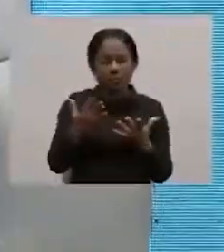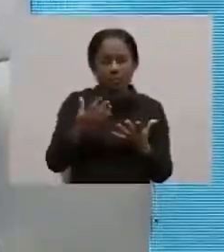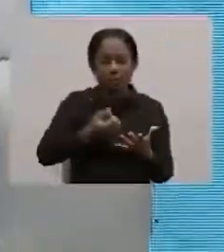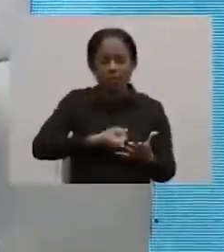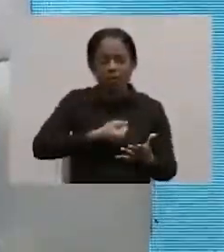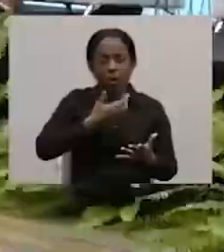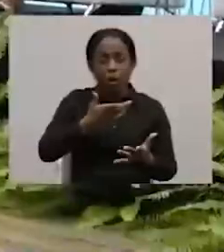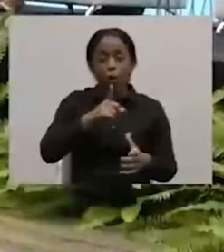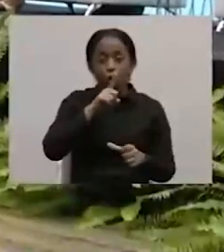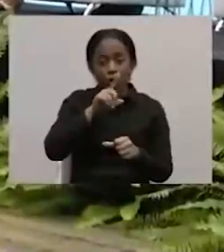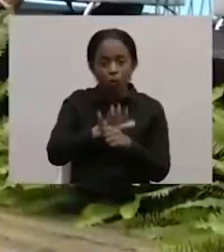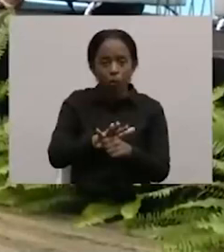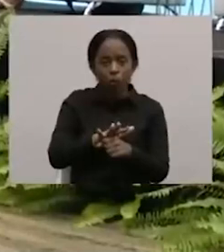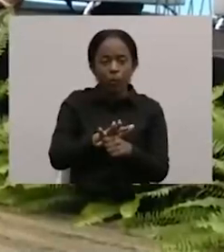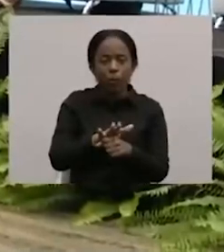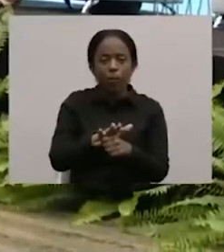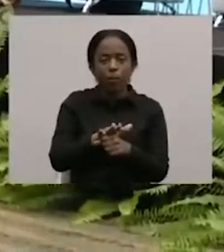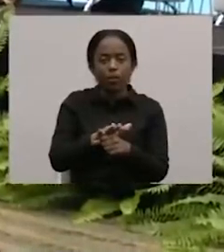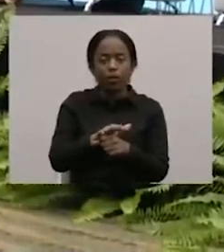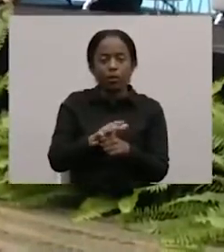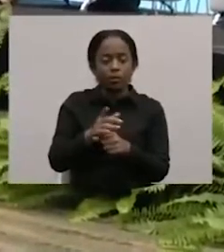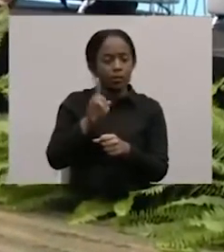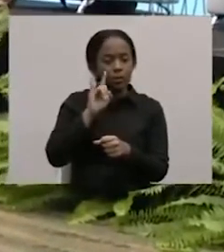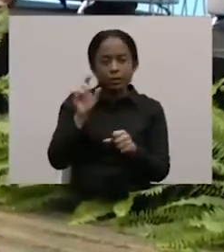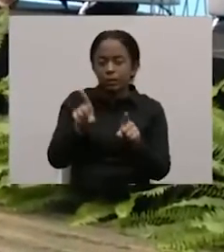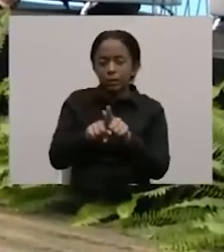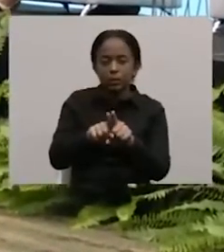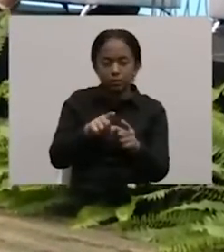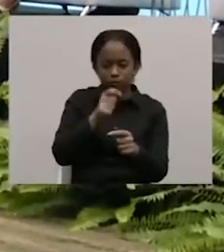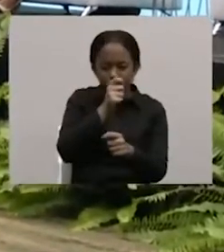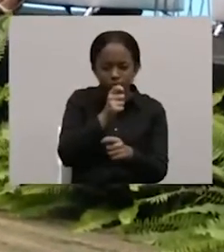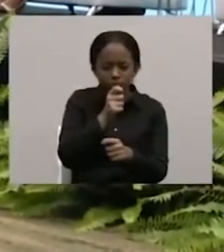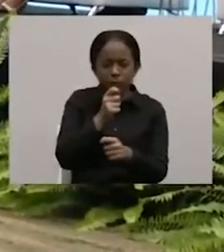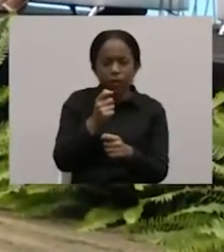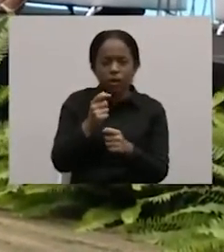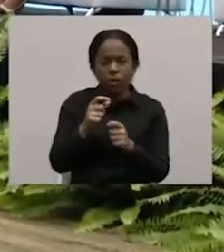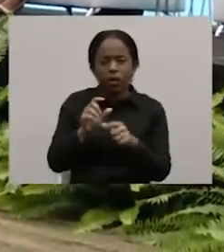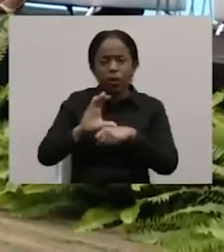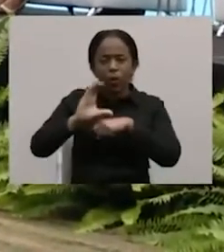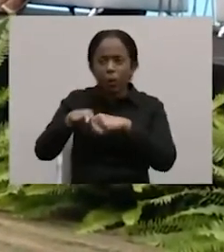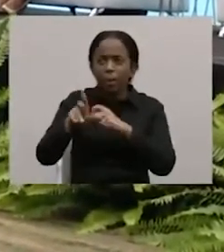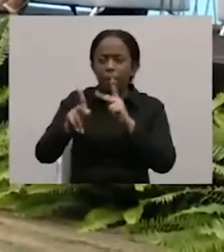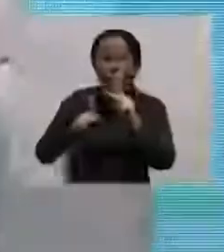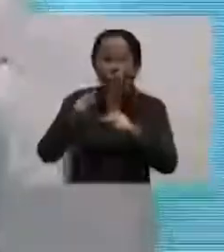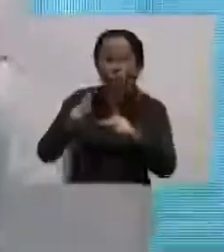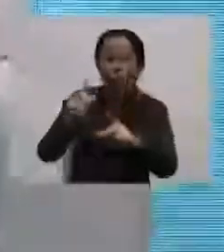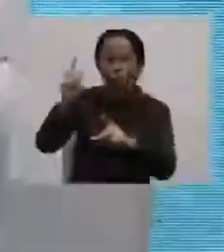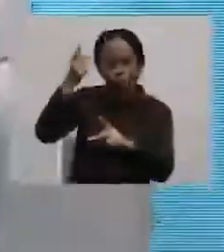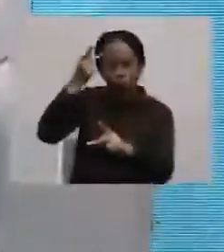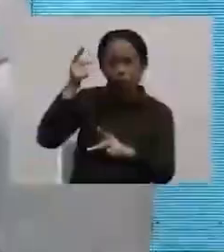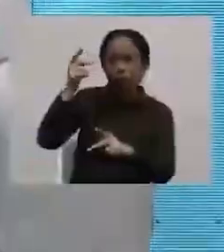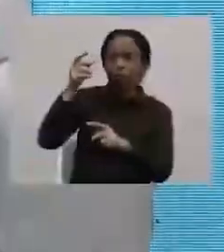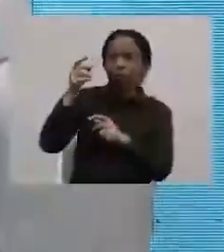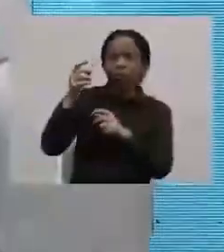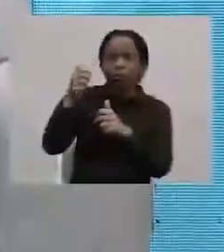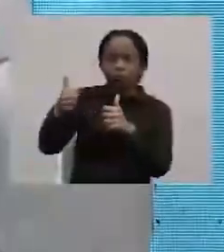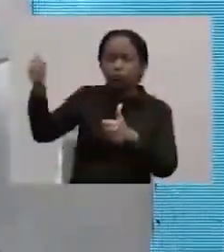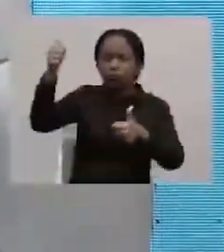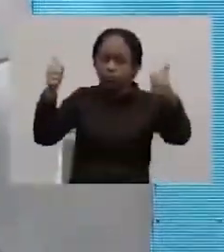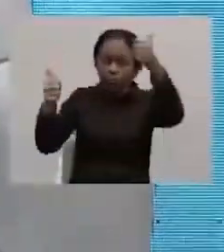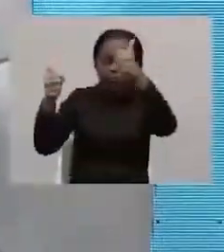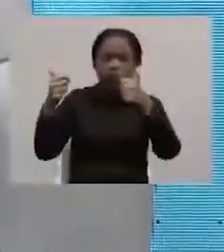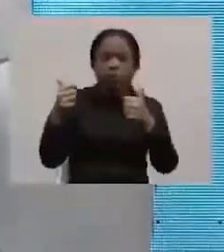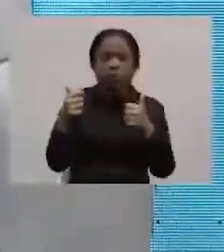férreo compromiso que pone la lupa en el poder, obliga a los actores políticos, a los gobernantes, a las